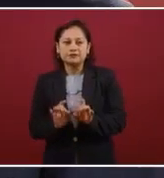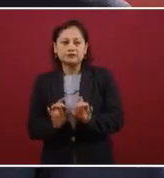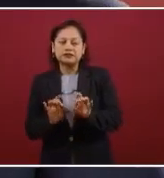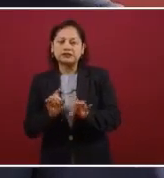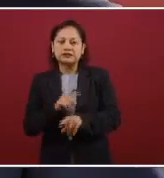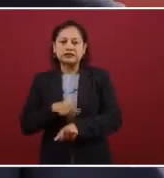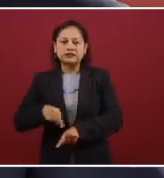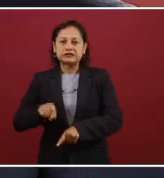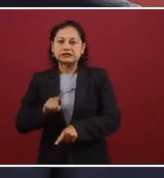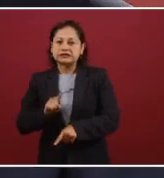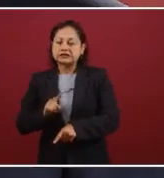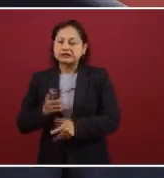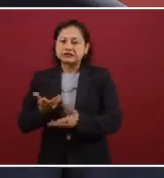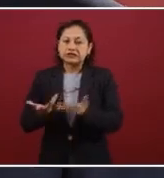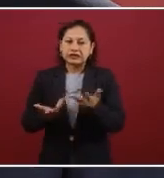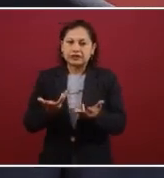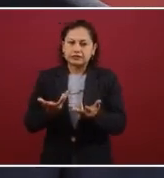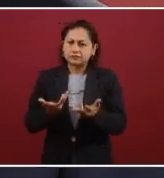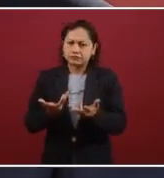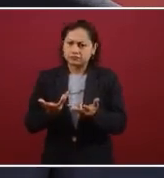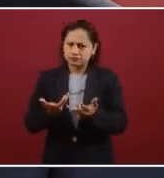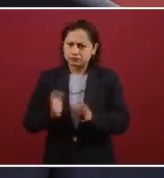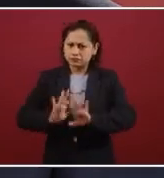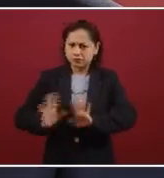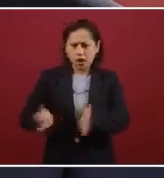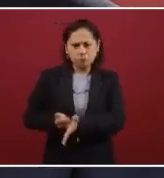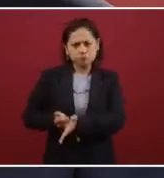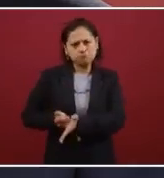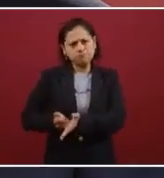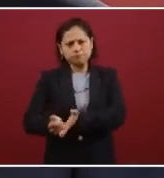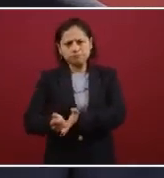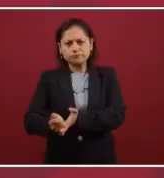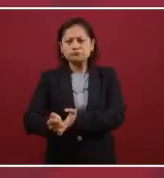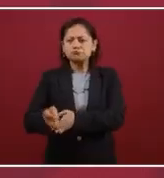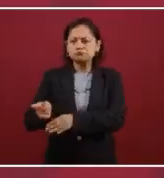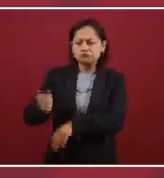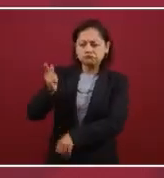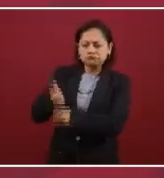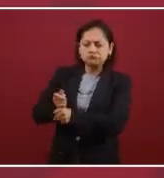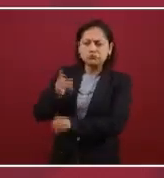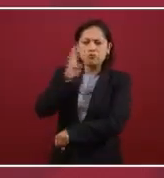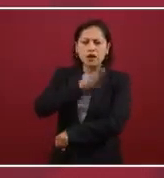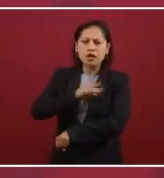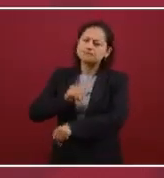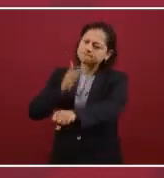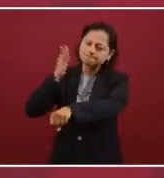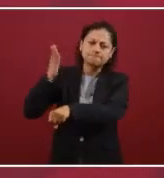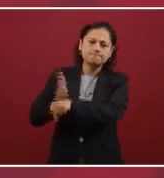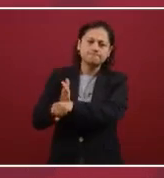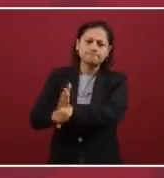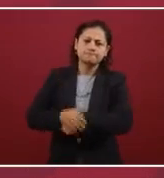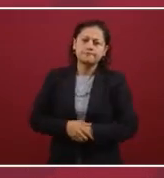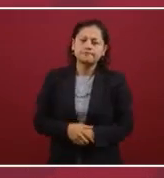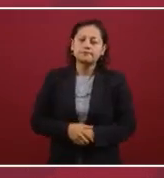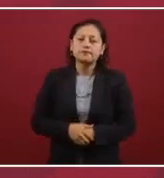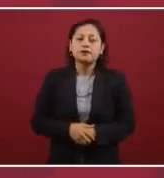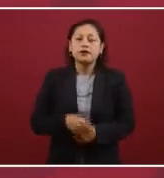ya es otra cosa, ya no hay impunidad, pero nosotros no promover